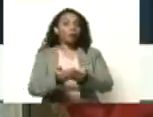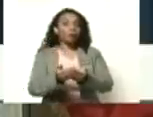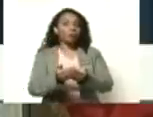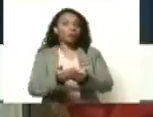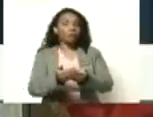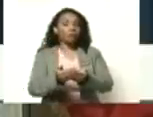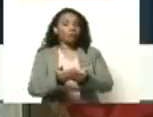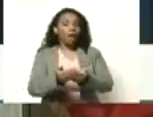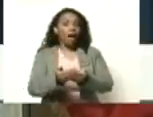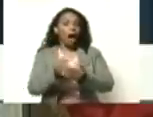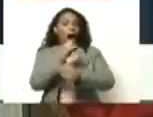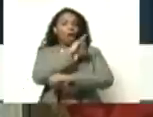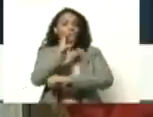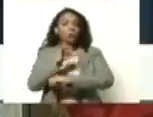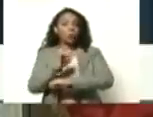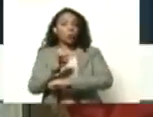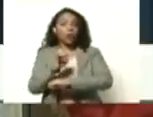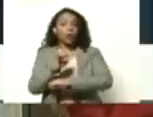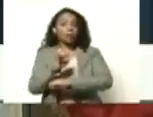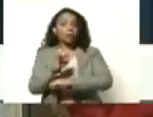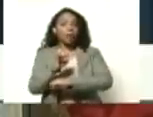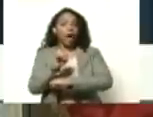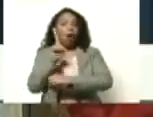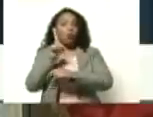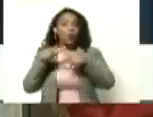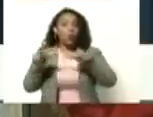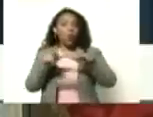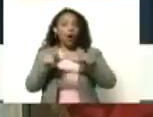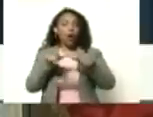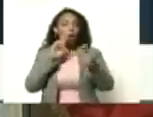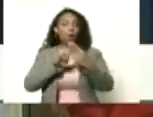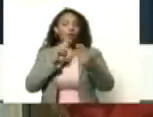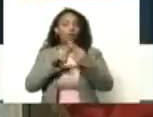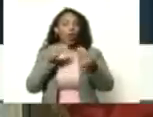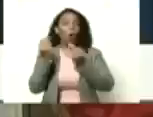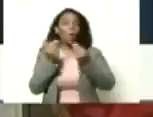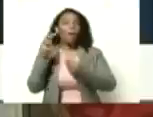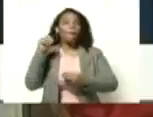al zulia concretamente a un sector conocido como menegrande